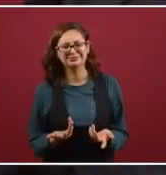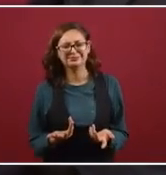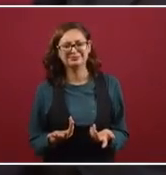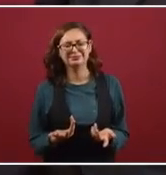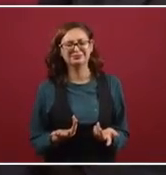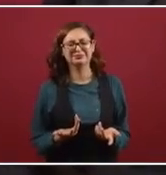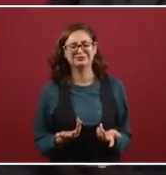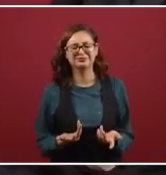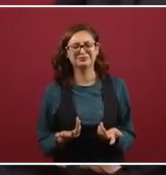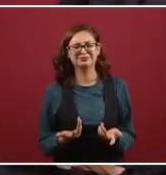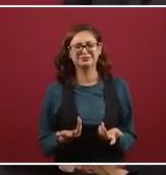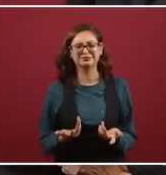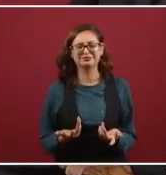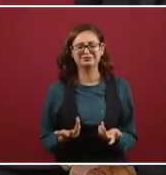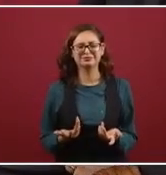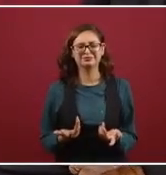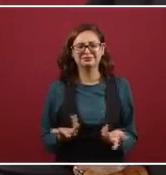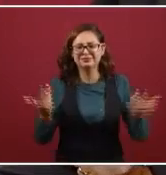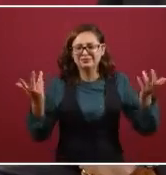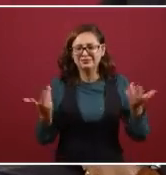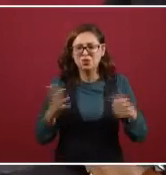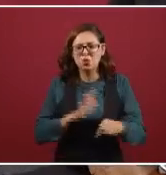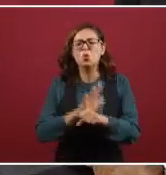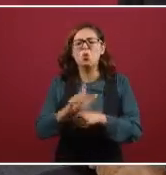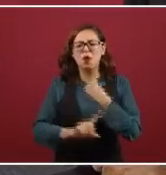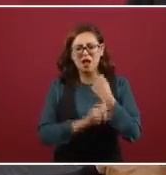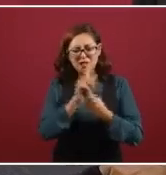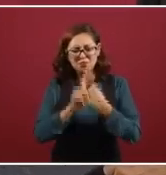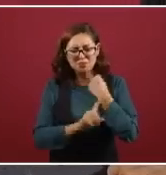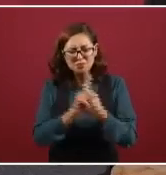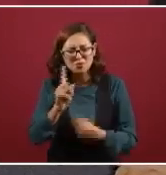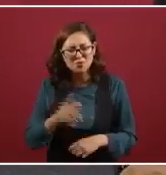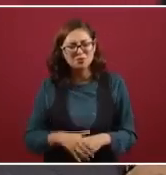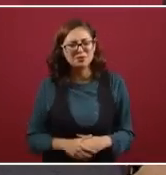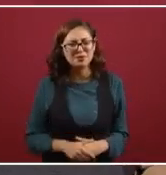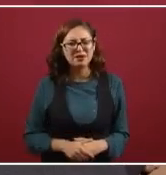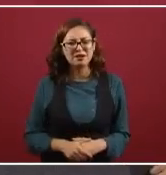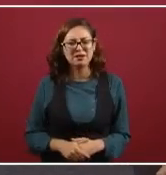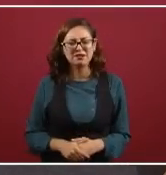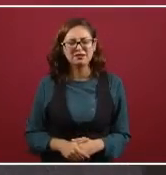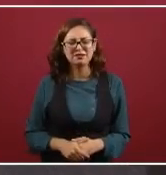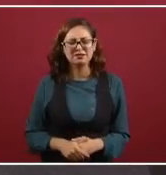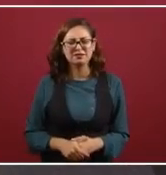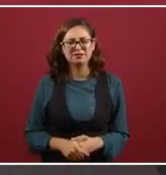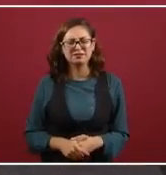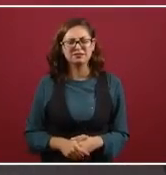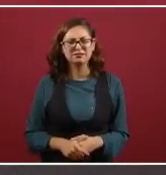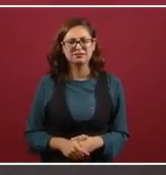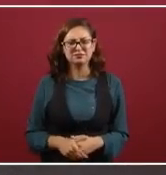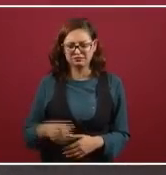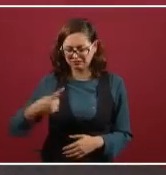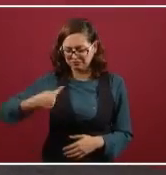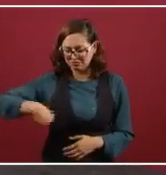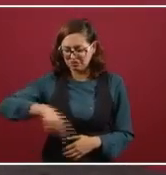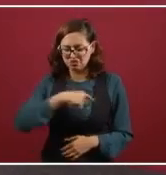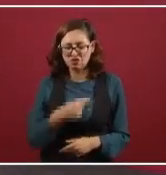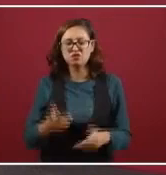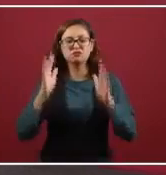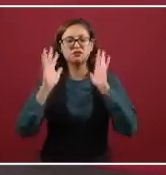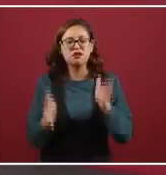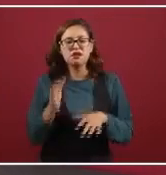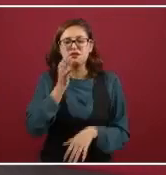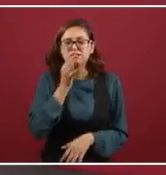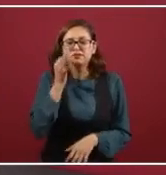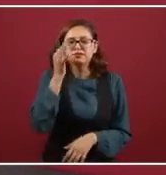cuál es ahí el problema. Nosotros no vamos a permitir que nadie haga